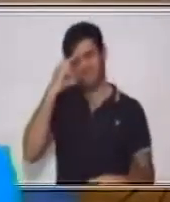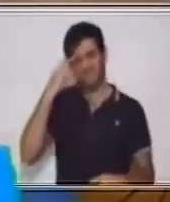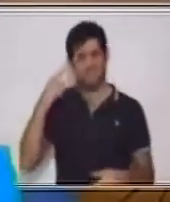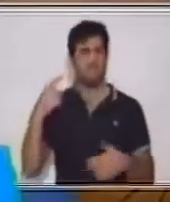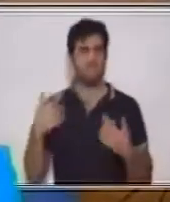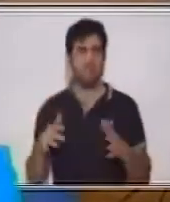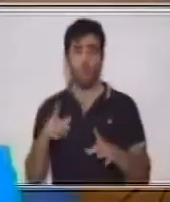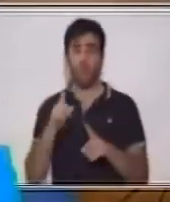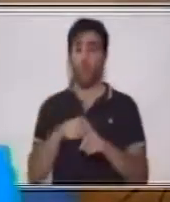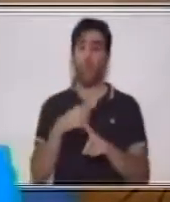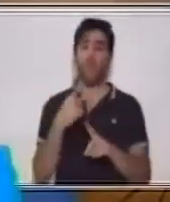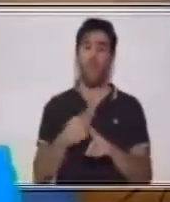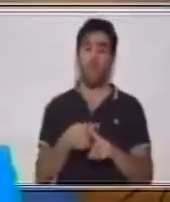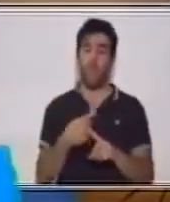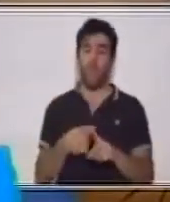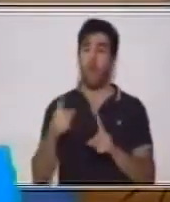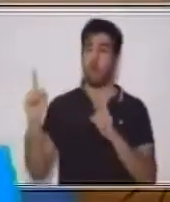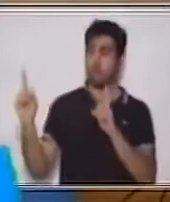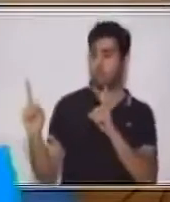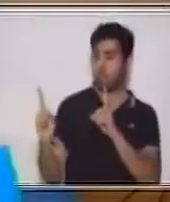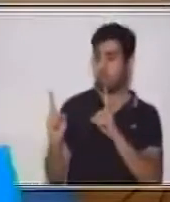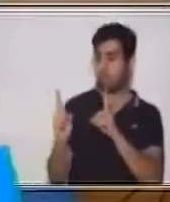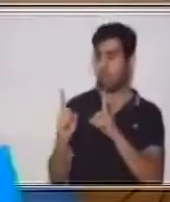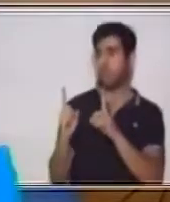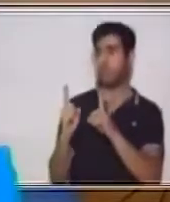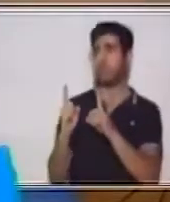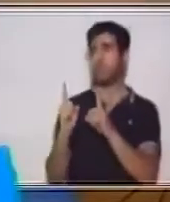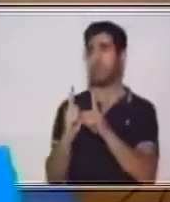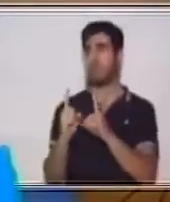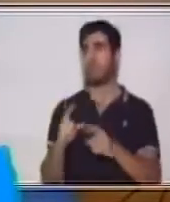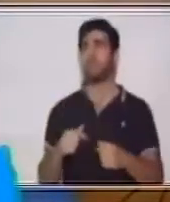Cuando veía que alguien se le acercaba,